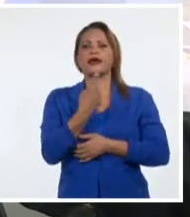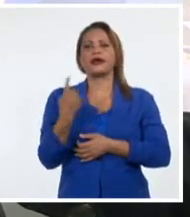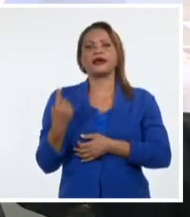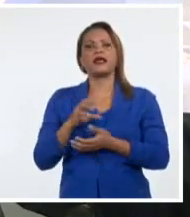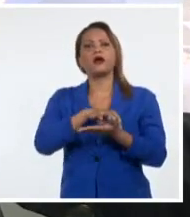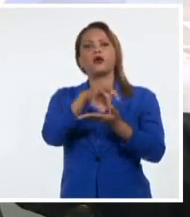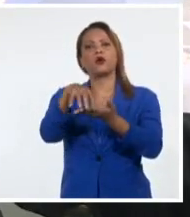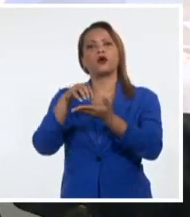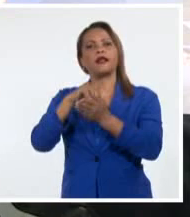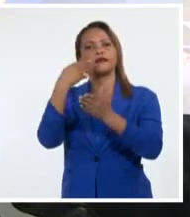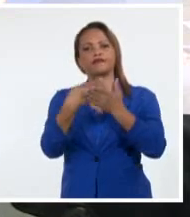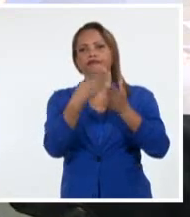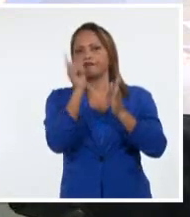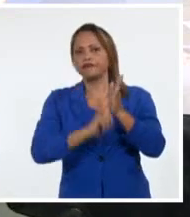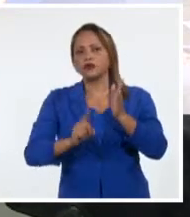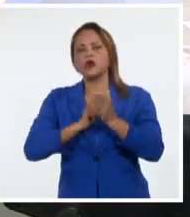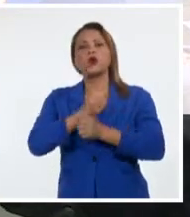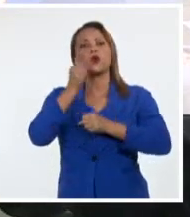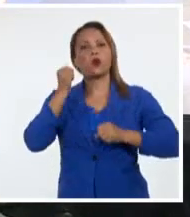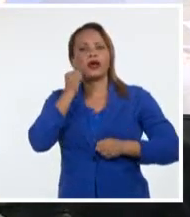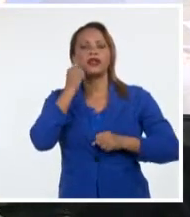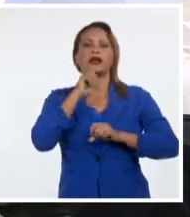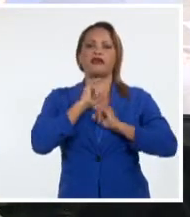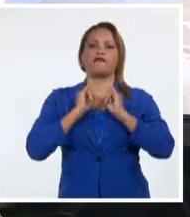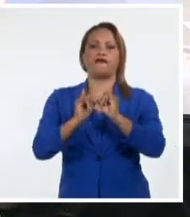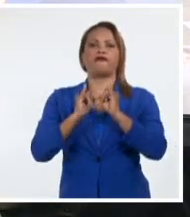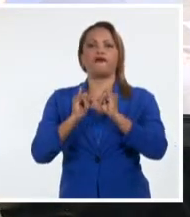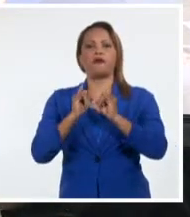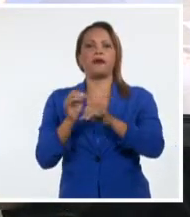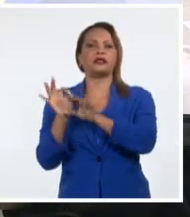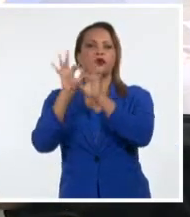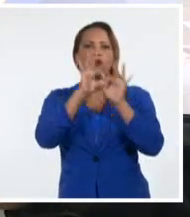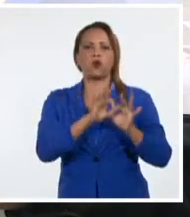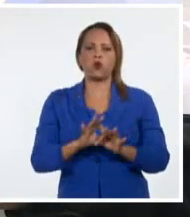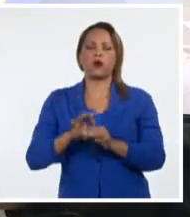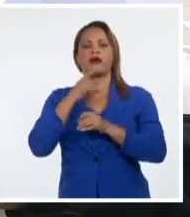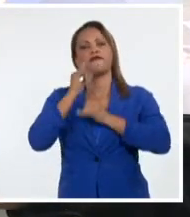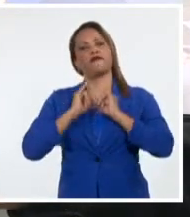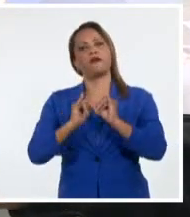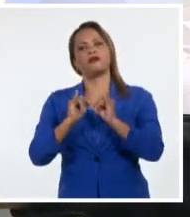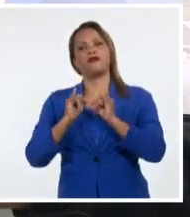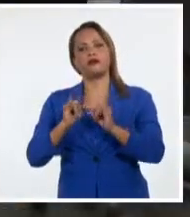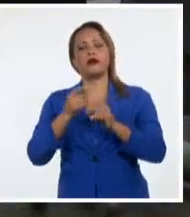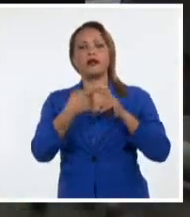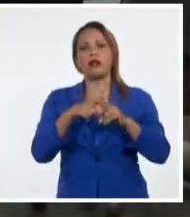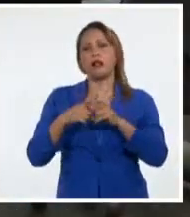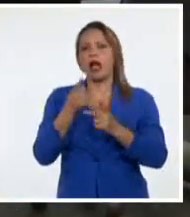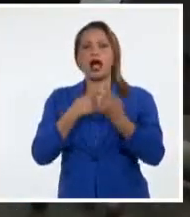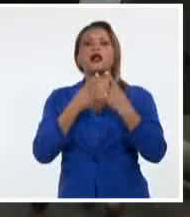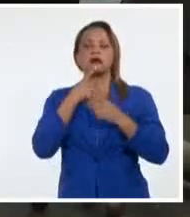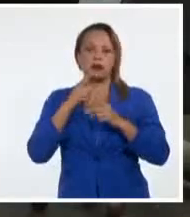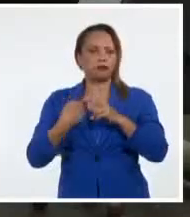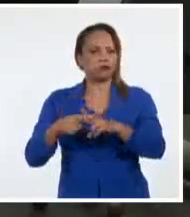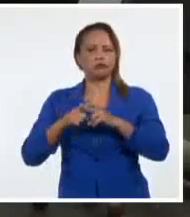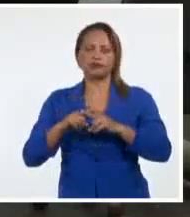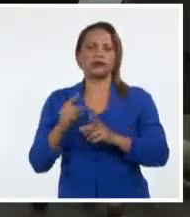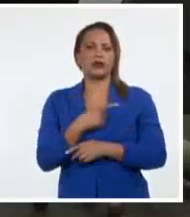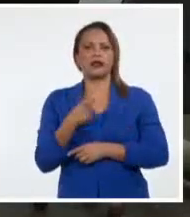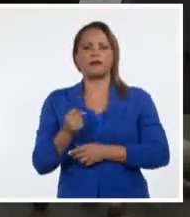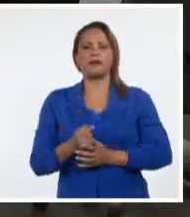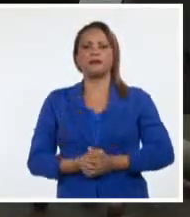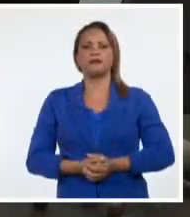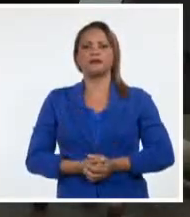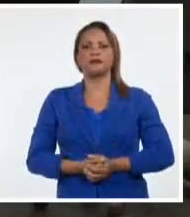de los lugares tenemos guardias operativas y guardias que se mantienen 24 horas para solucionar este tipo de averías en la red de distribución. Ahora, en